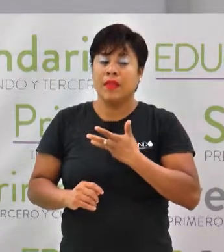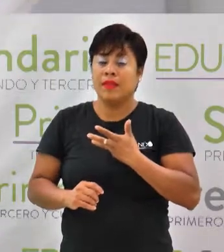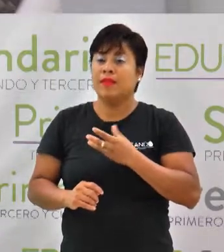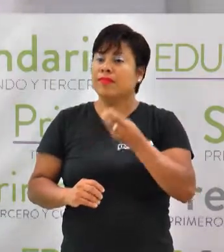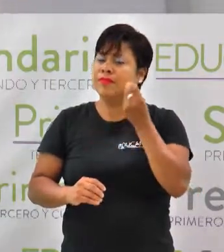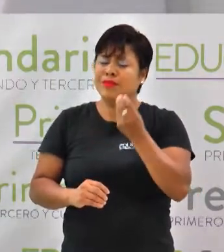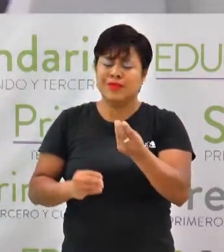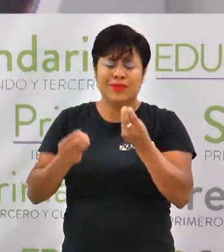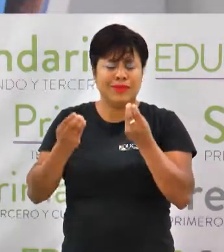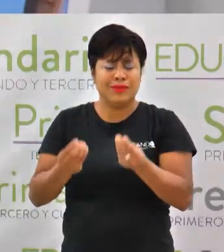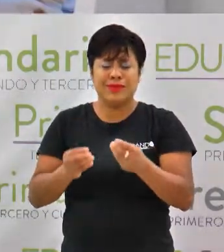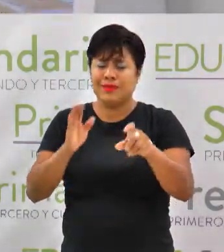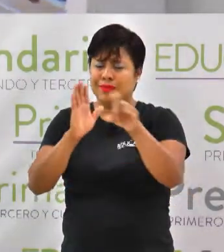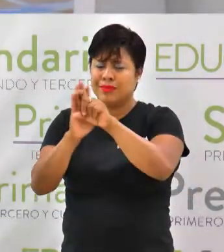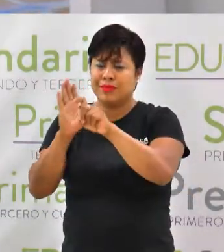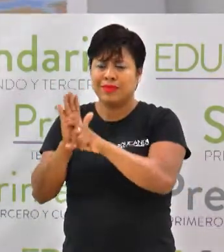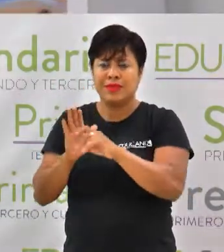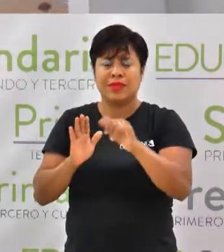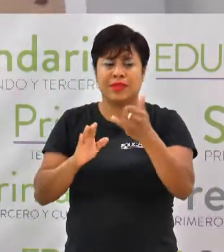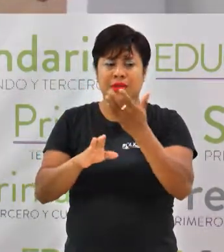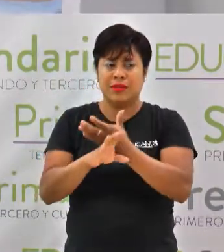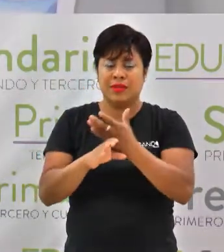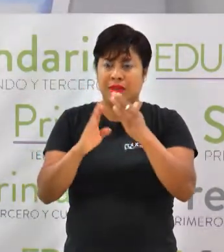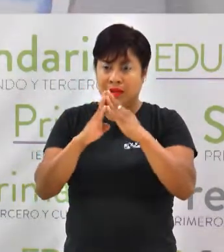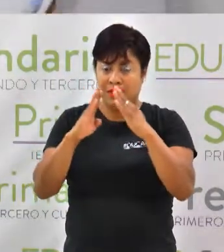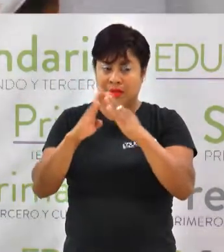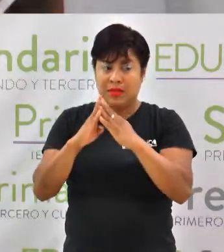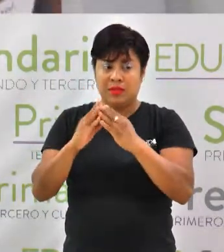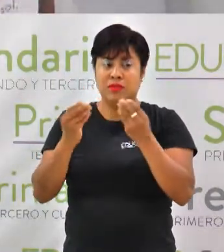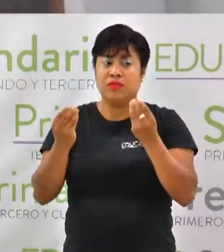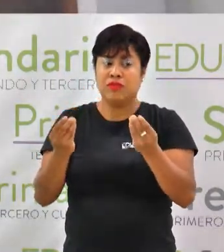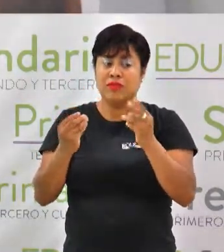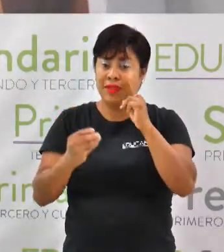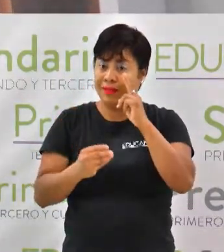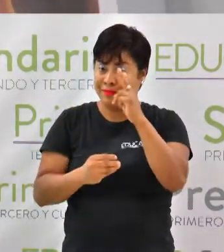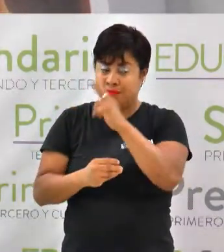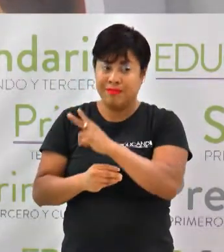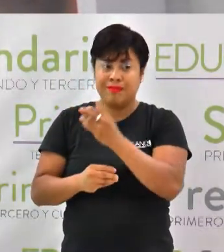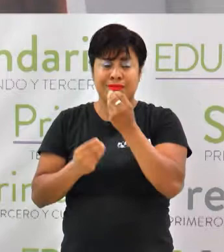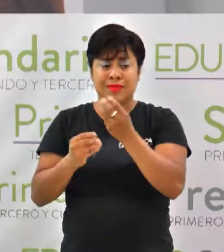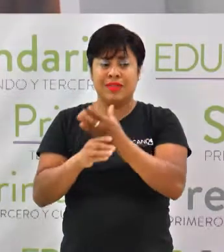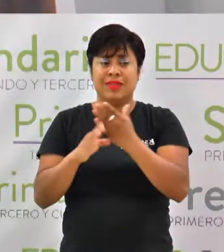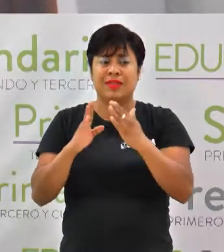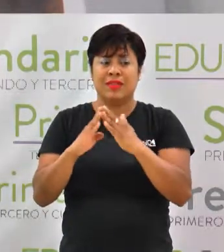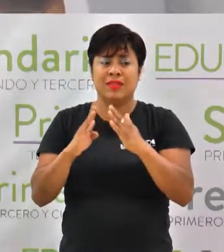tiene muchas otras casas, ¿sí?